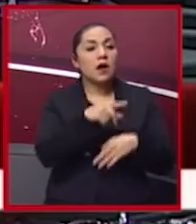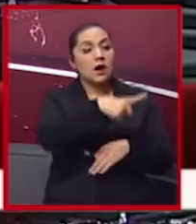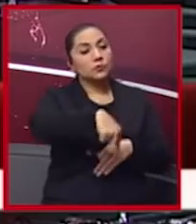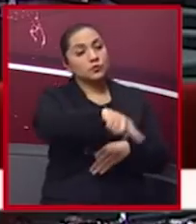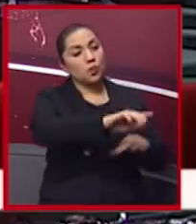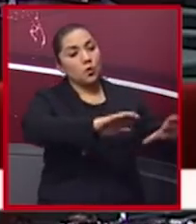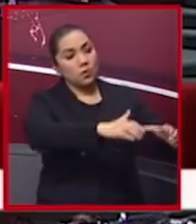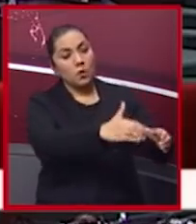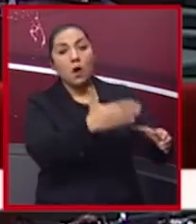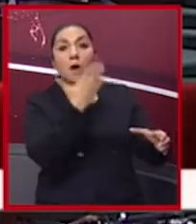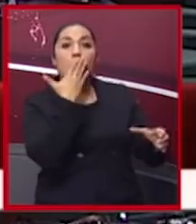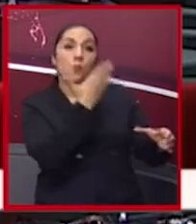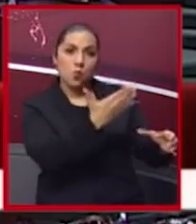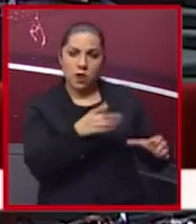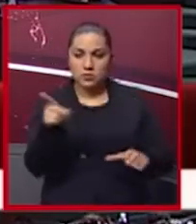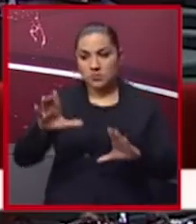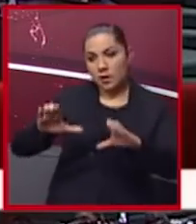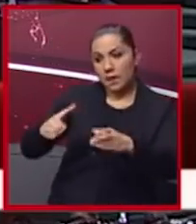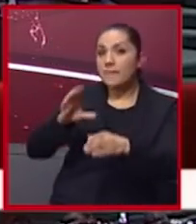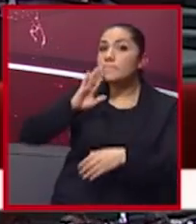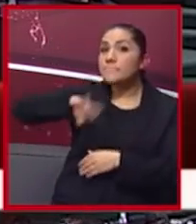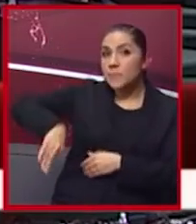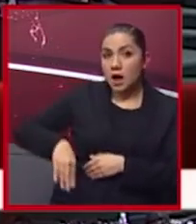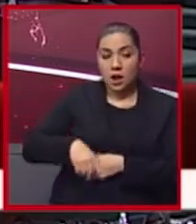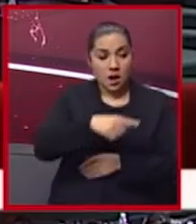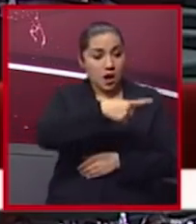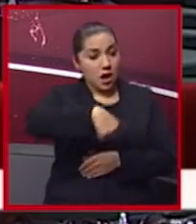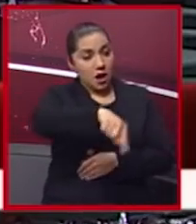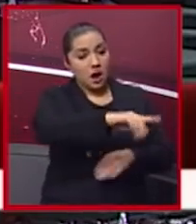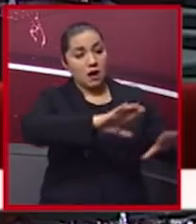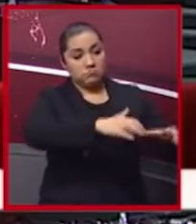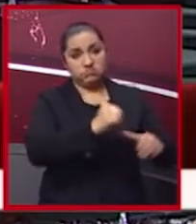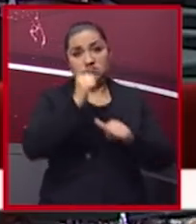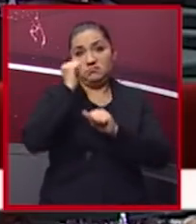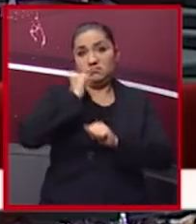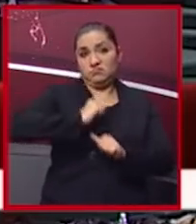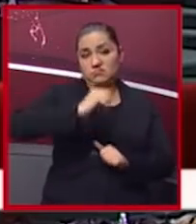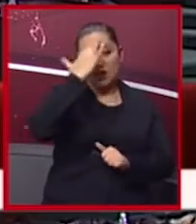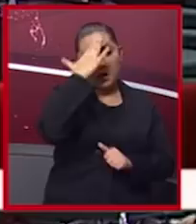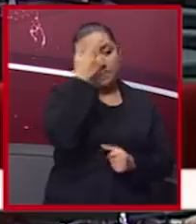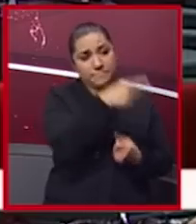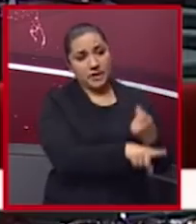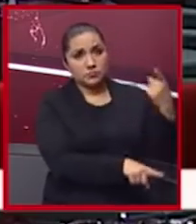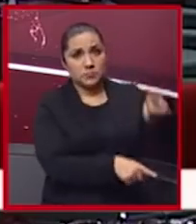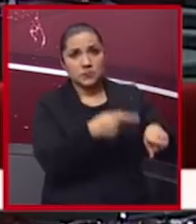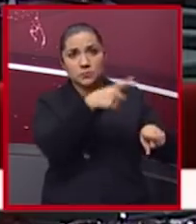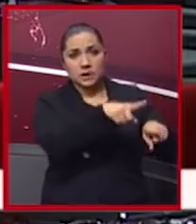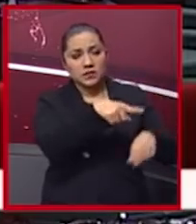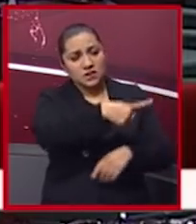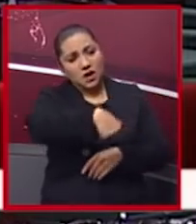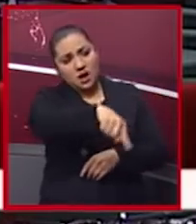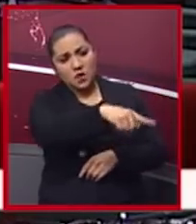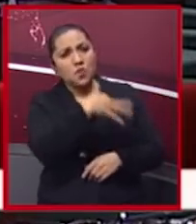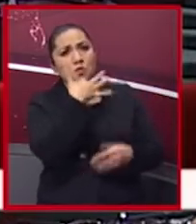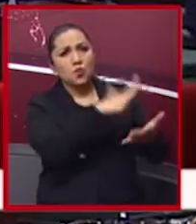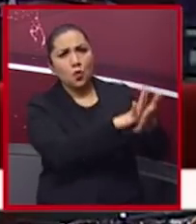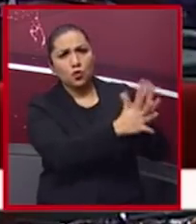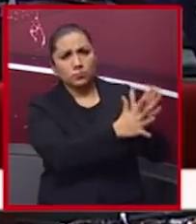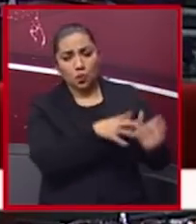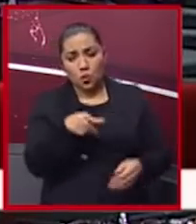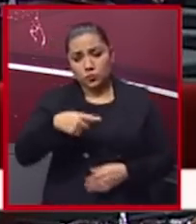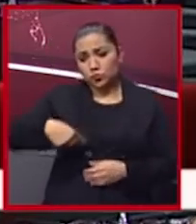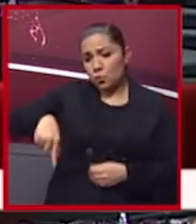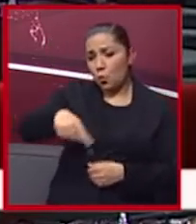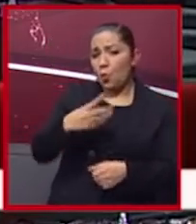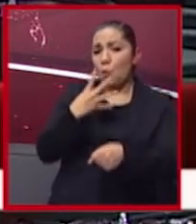regímenes autoritarios y corruptos y ahora la Cuarta Transformación, qué operaciones implementará el gobierno para